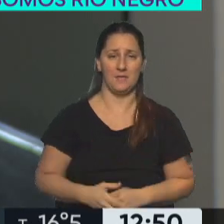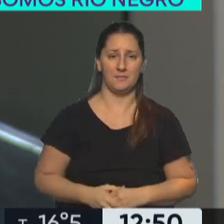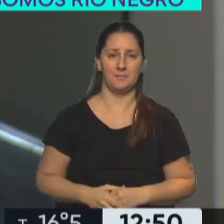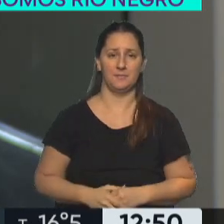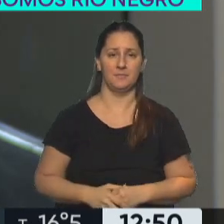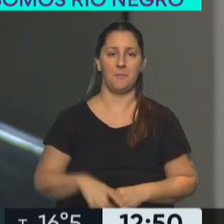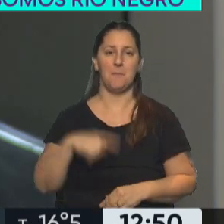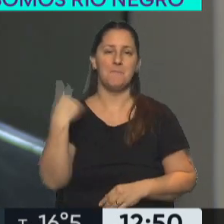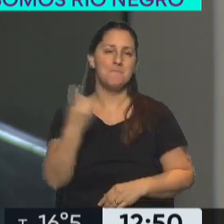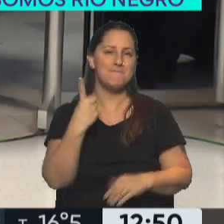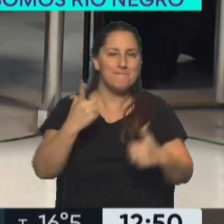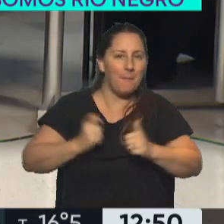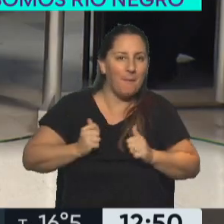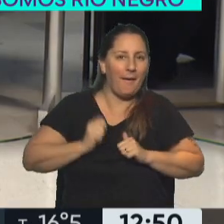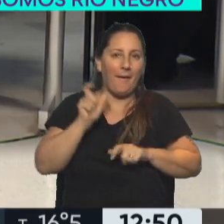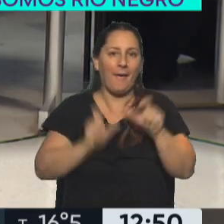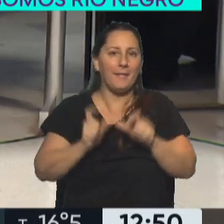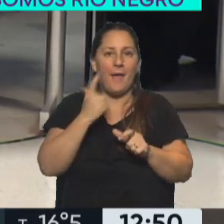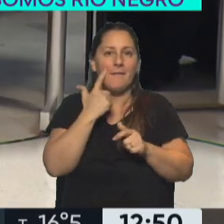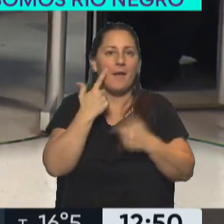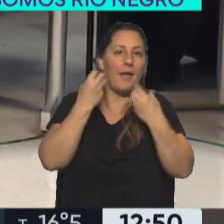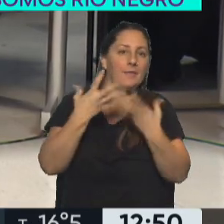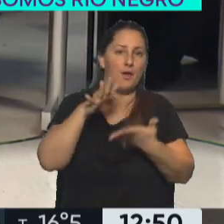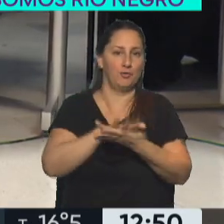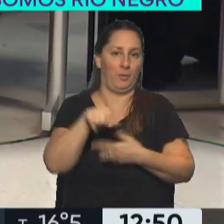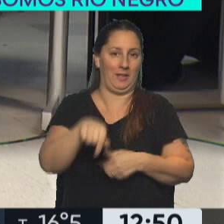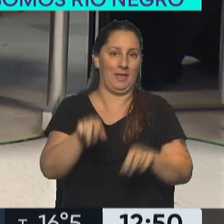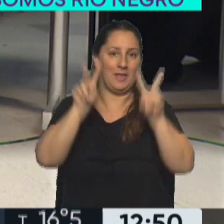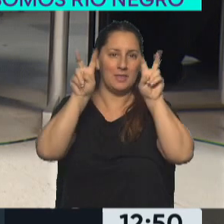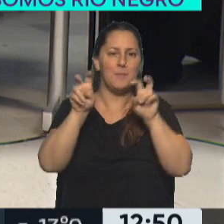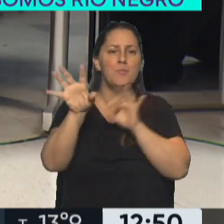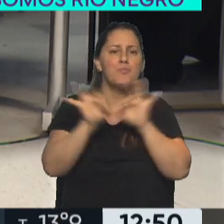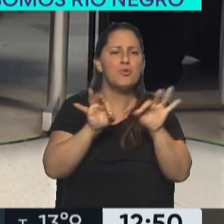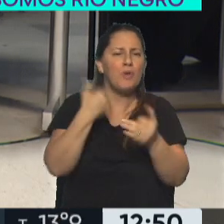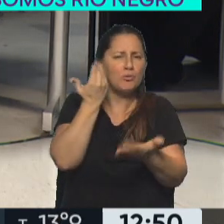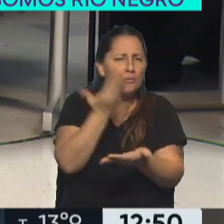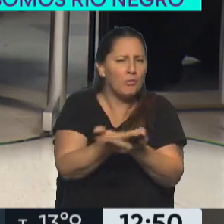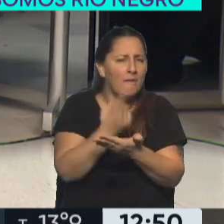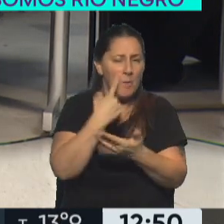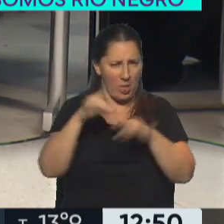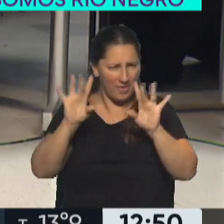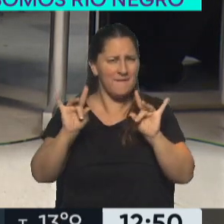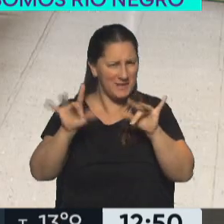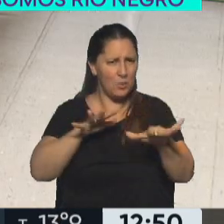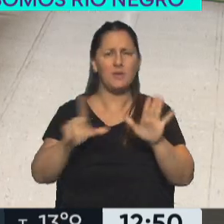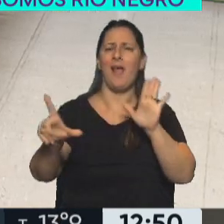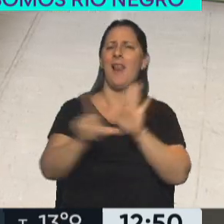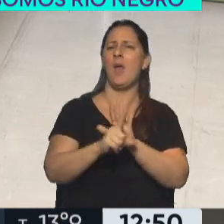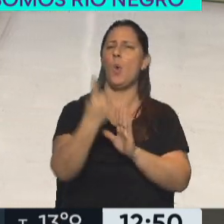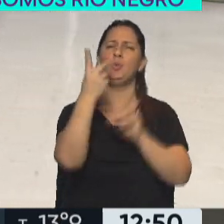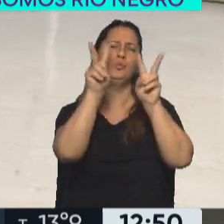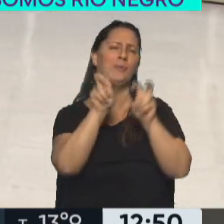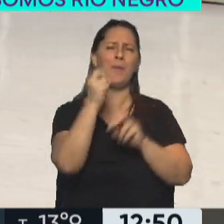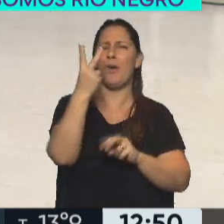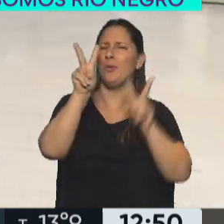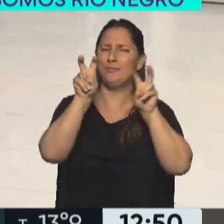en expectativa a todo el mundo respecto a esta temática. Pero habrá que ver cuál es el proyecto. Es muy complejo, esto no es una ley de un solo tema o dos o tres